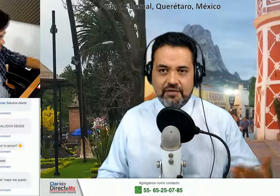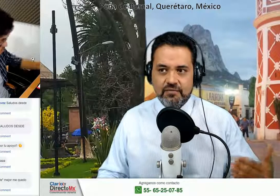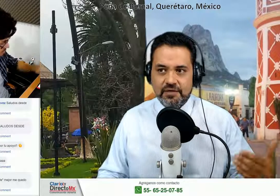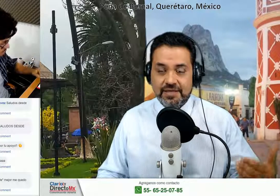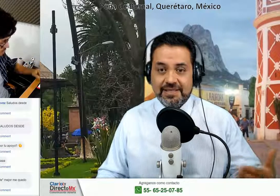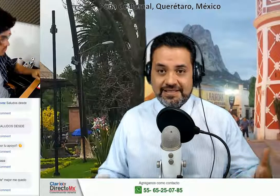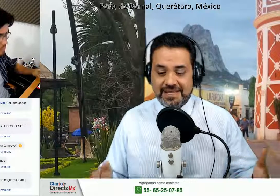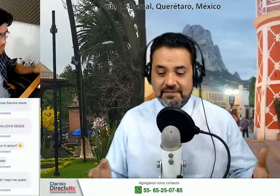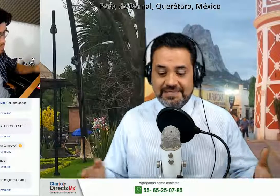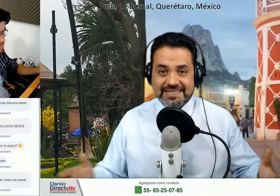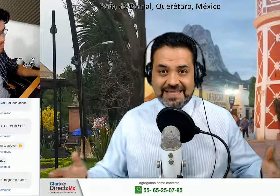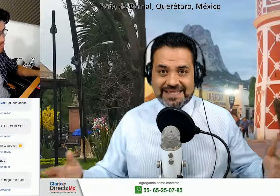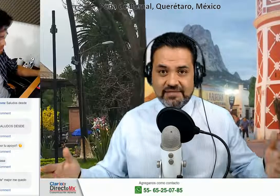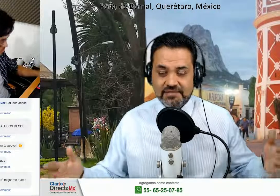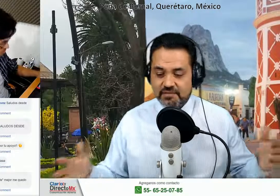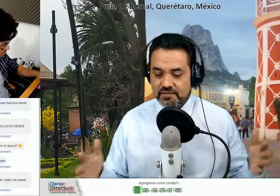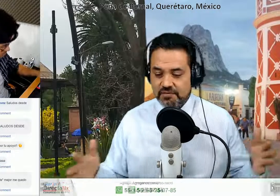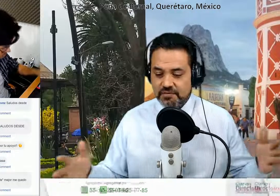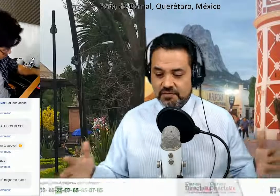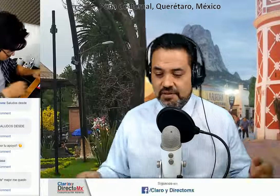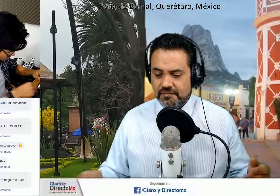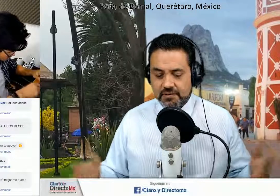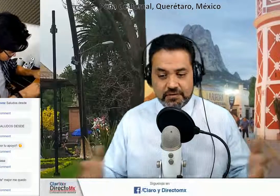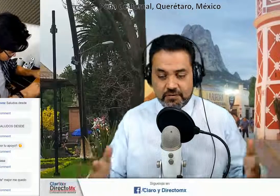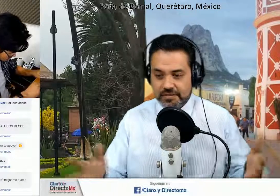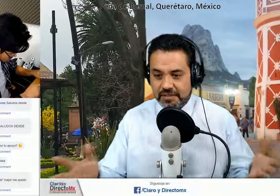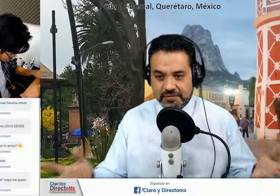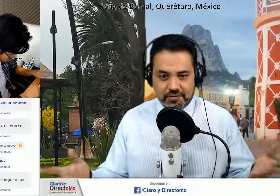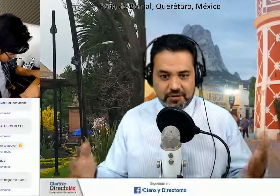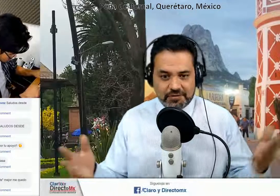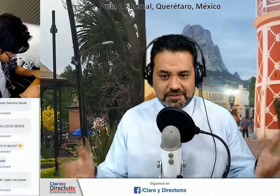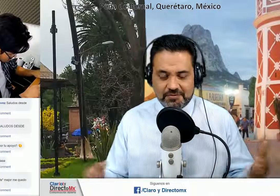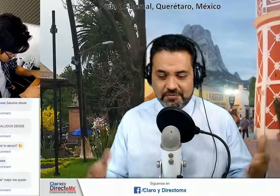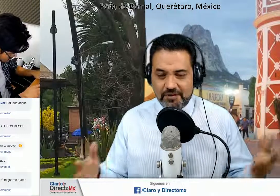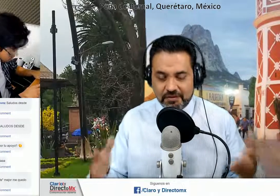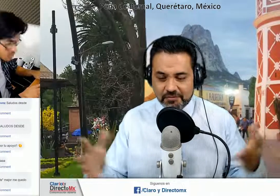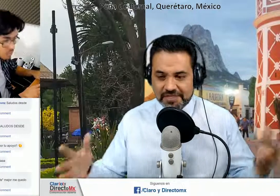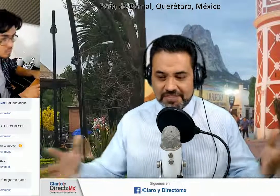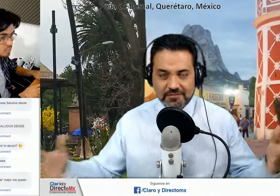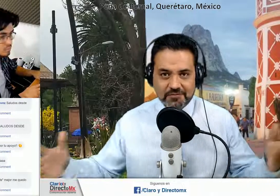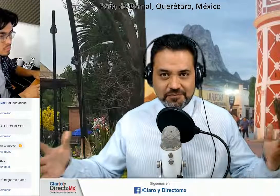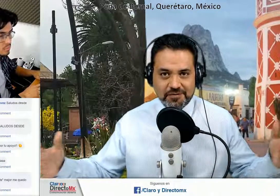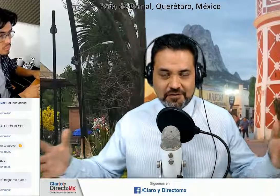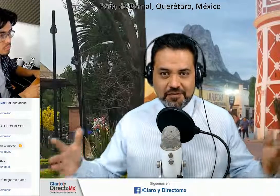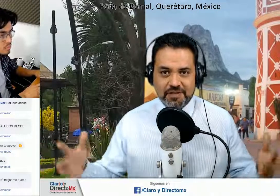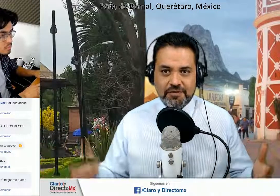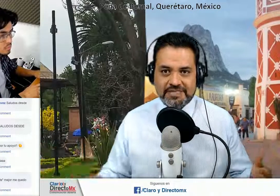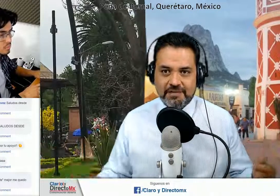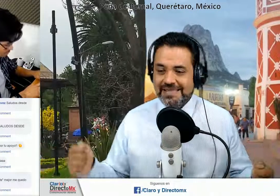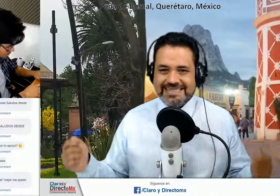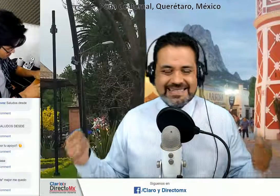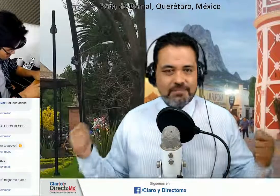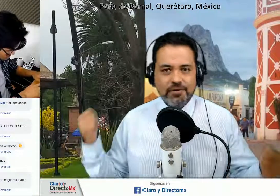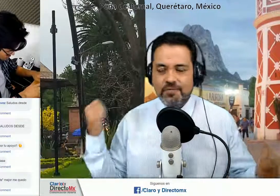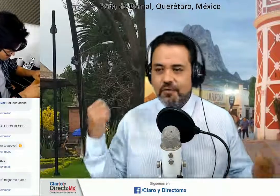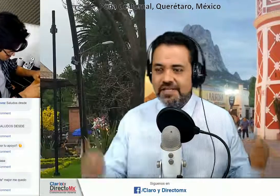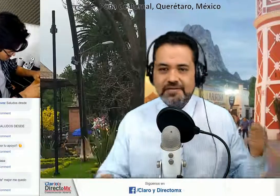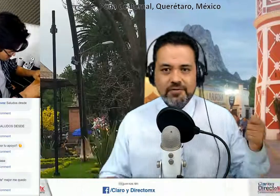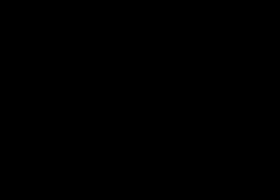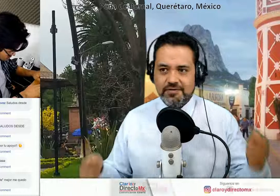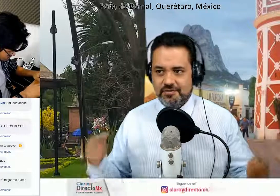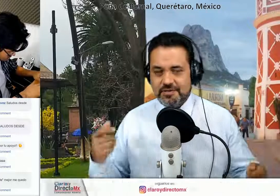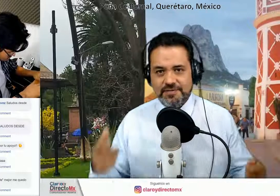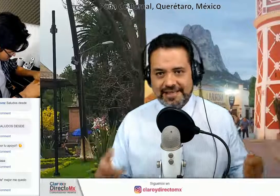en la comunidad que cada vez está creciendo estamos a punto bueno no tengo el dato de cuánto pero ahí vamos creciendo mucho en la comunidad de whatsapp se ponen